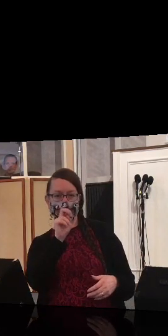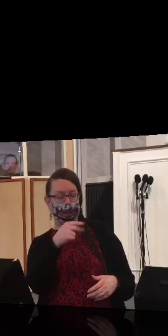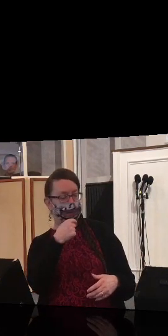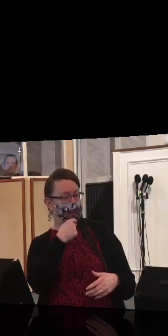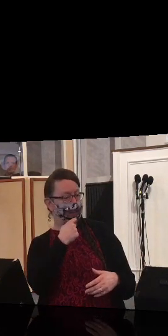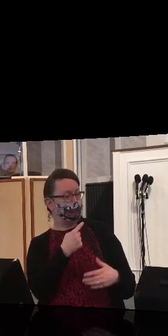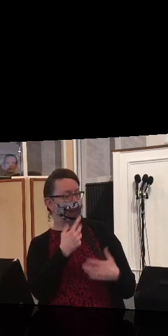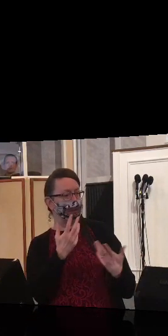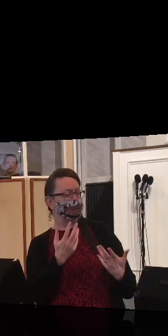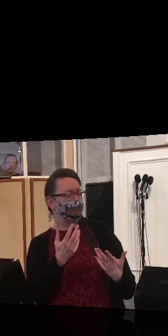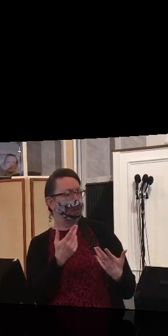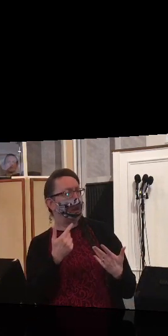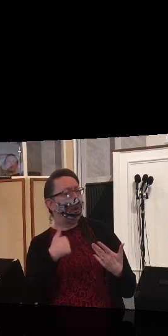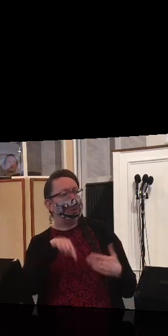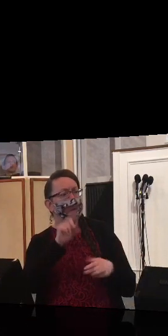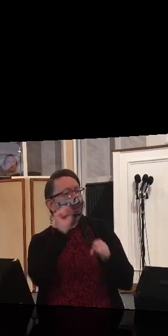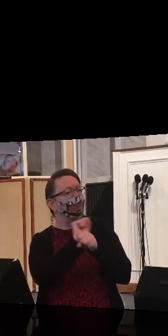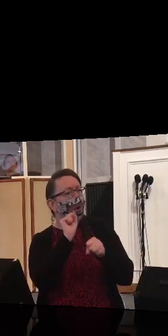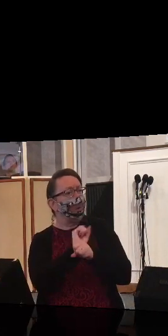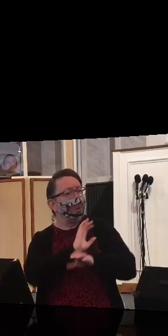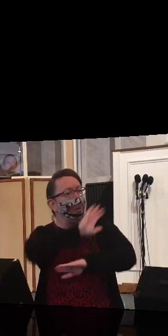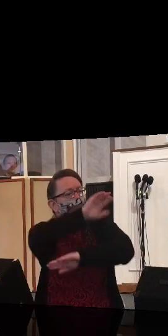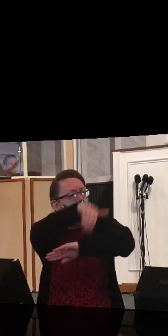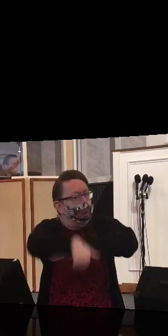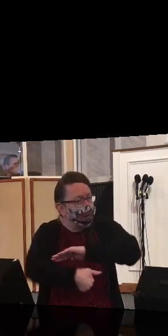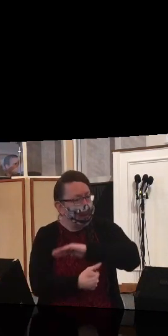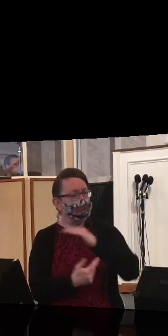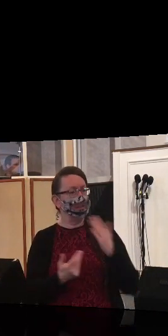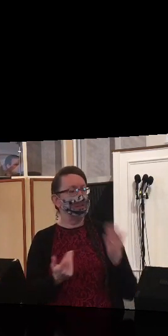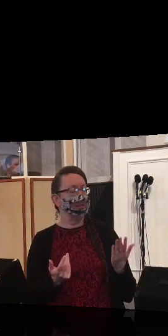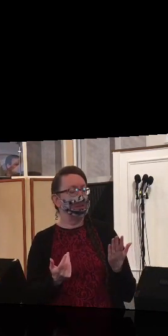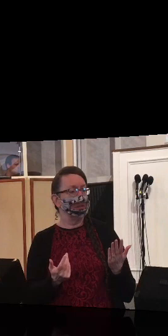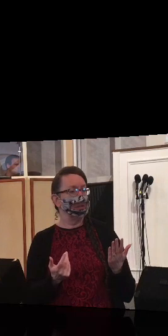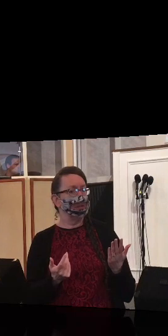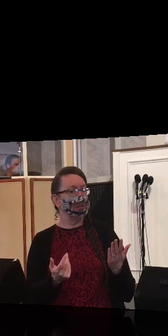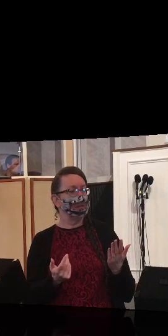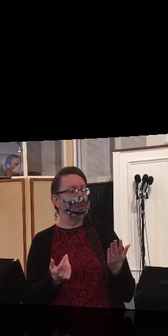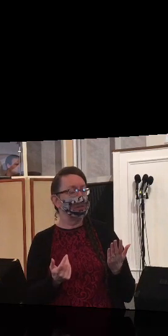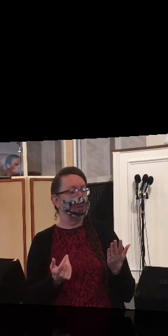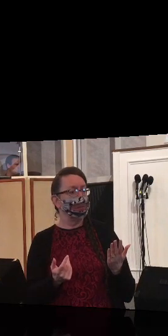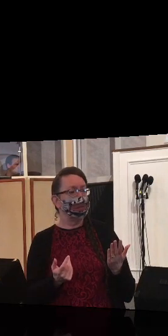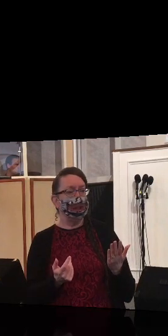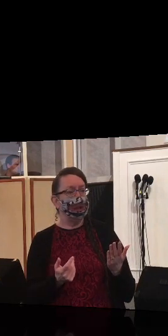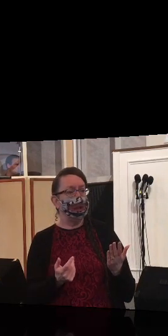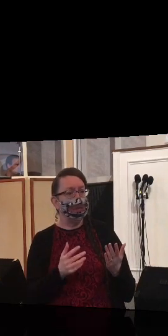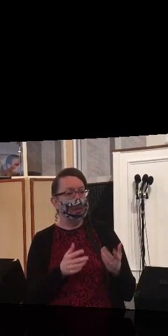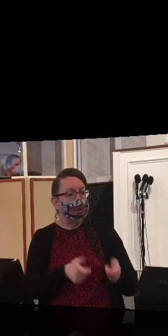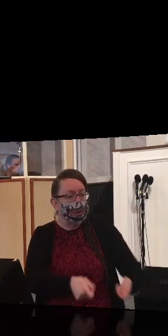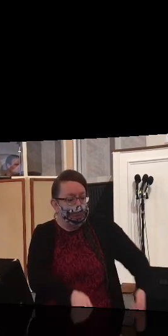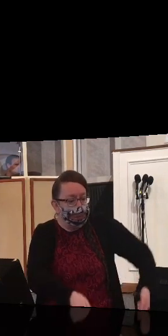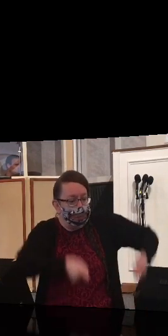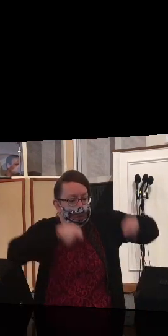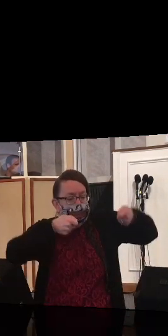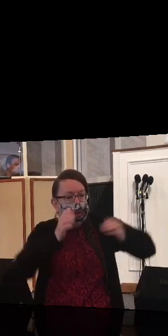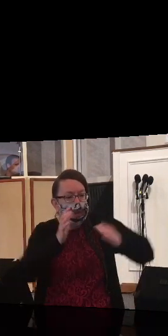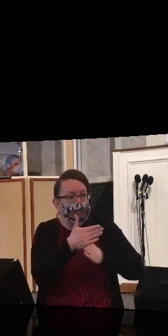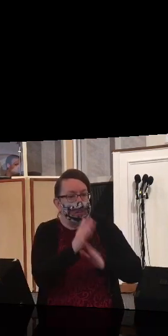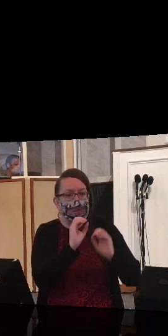pescar». Respondió Simón y le dijo, «Maestro, hemos trabajado toda la noche y no hemos pescado